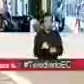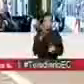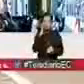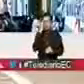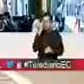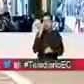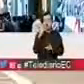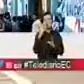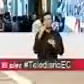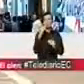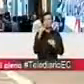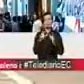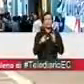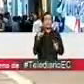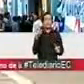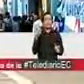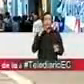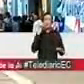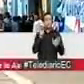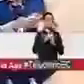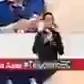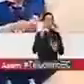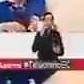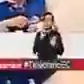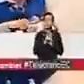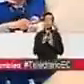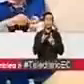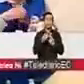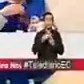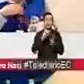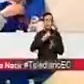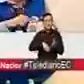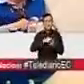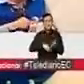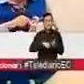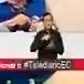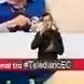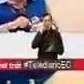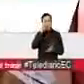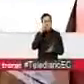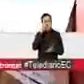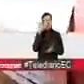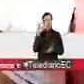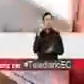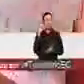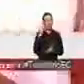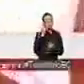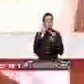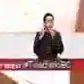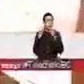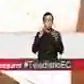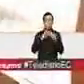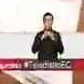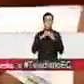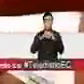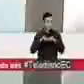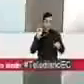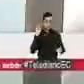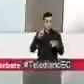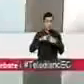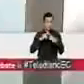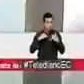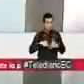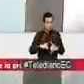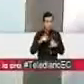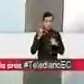pues cientos de ciudadanos denunciaron en redes sociales que su firma había sido usada sin consentimiento. Problema que continúa hasta hoy,